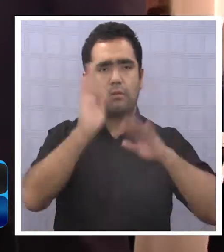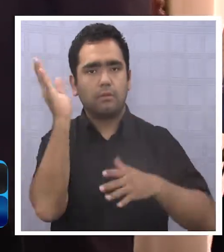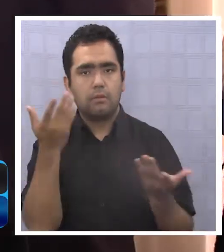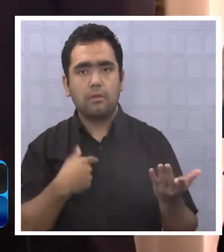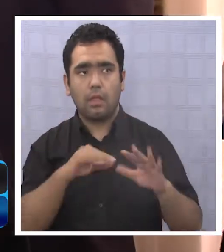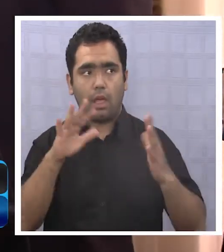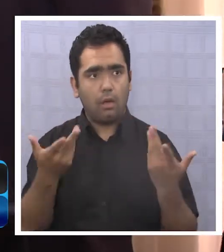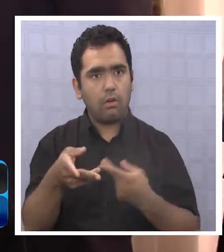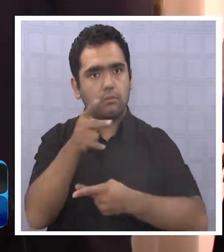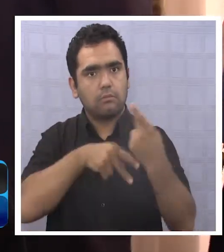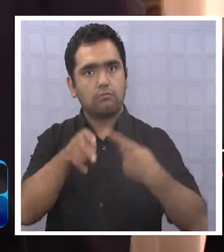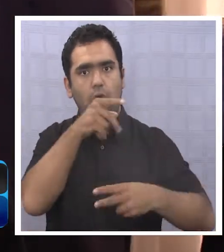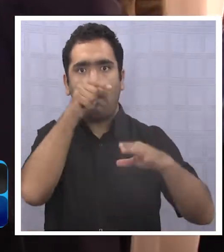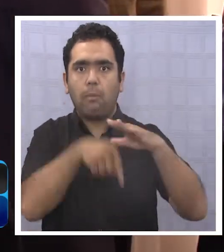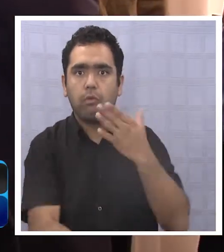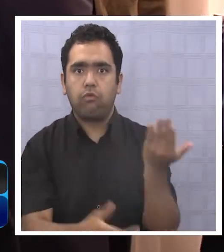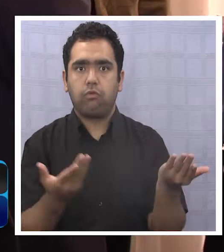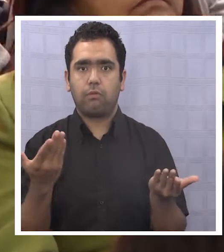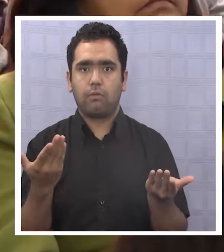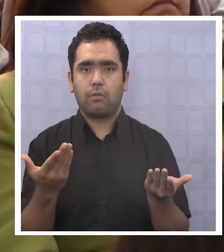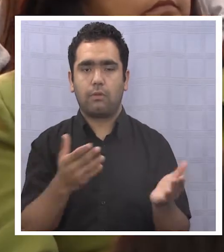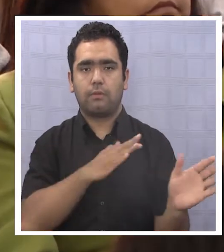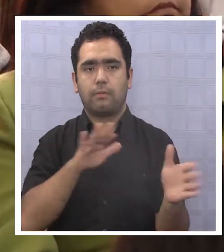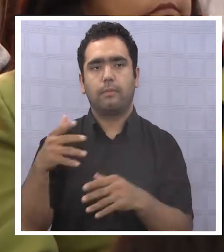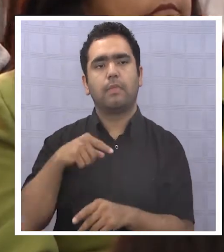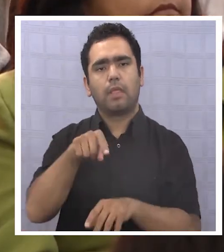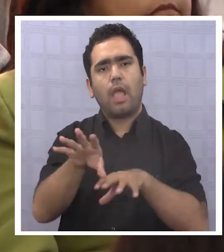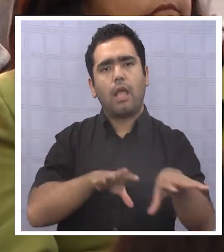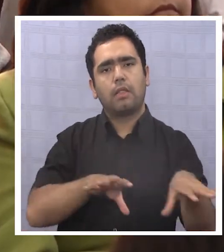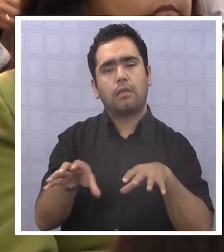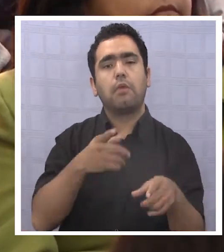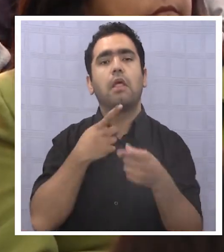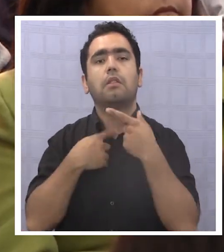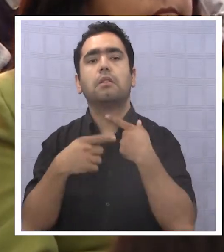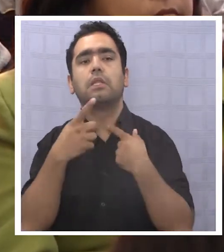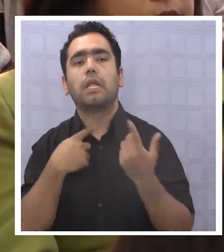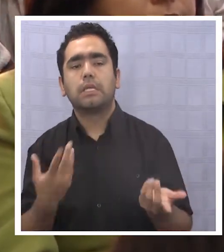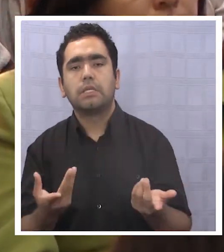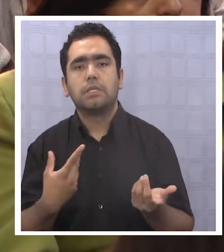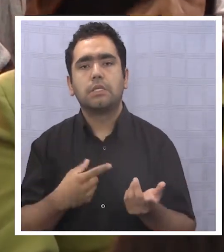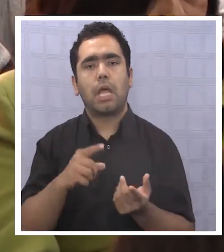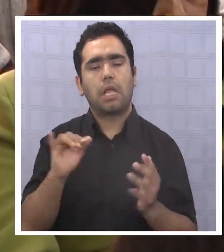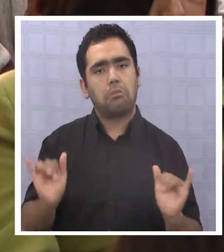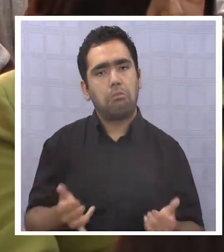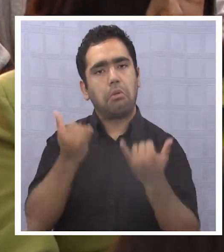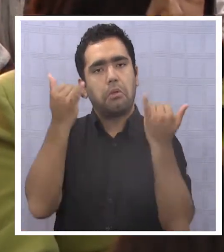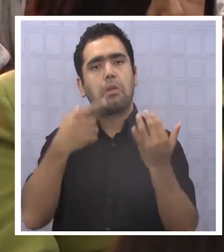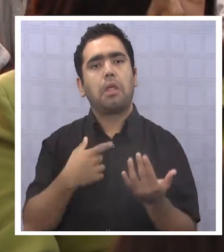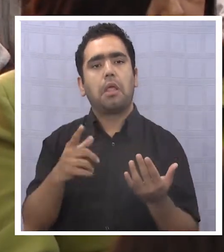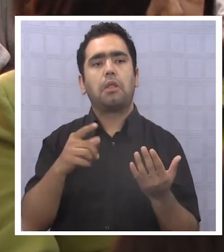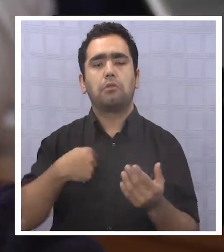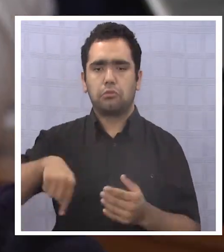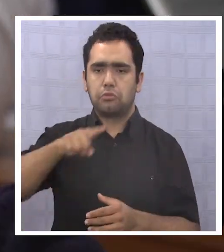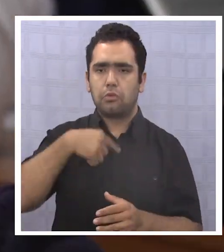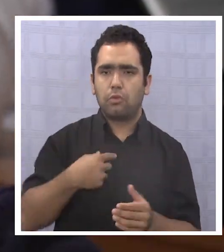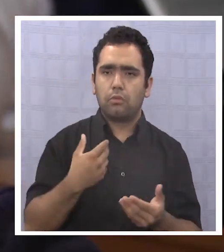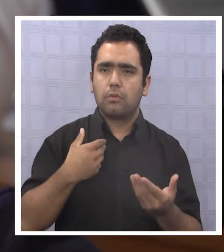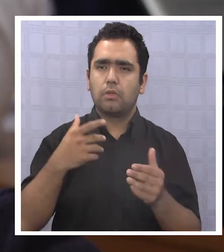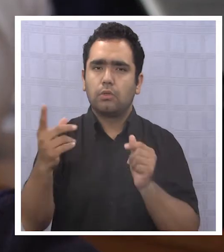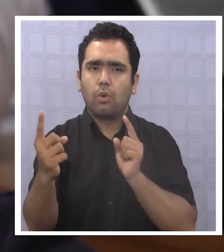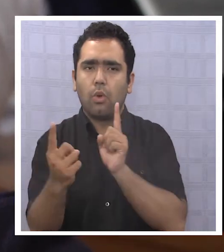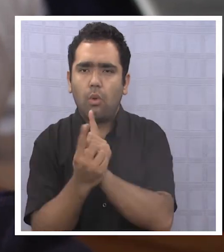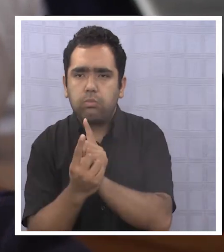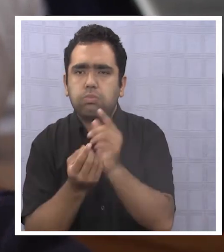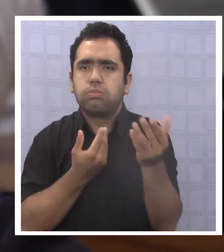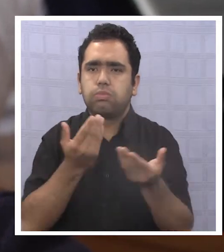mapuche curado y eso, pero en realidad la historia trasciende mucho más allá. Una actividad interesante, recreativa, tuvimos la oportunidad